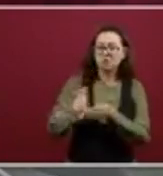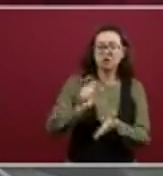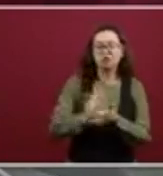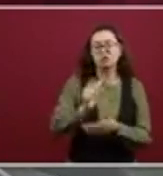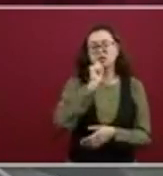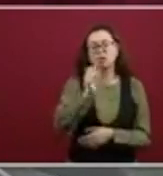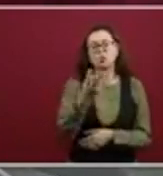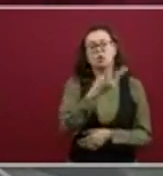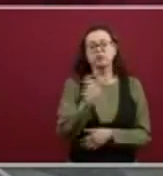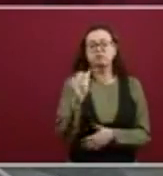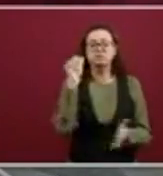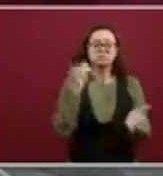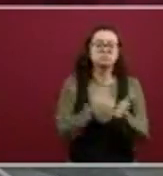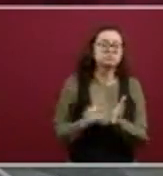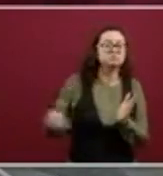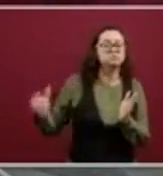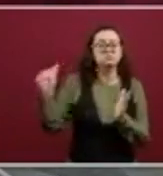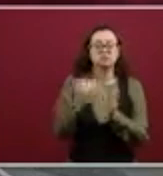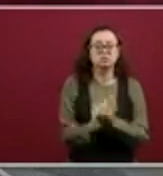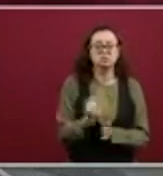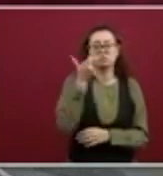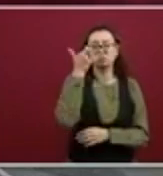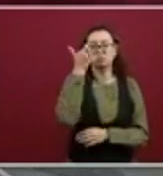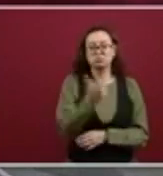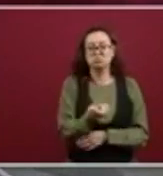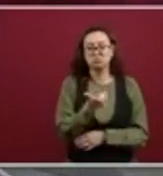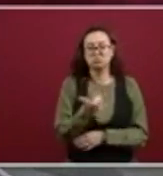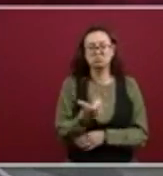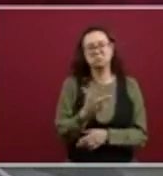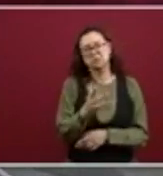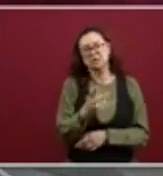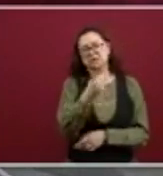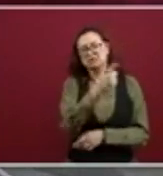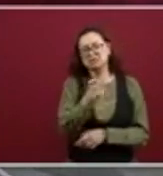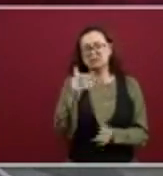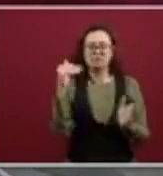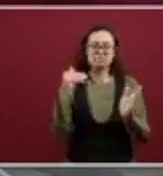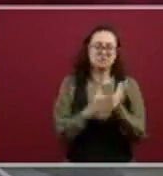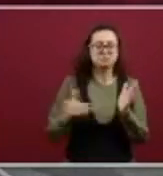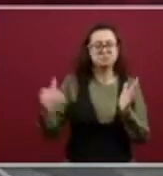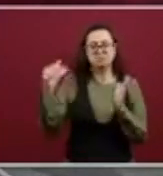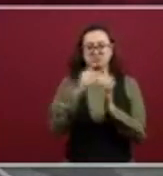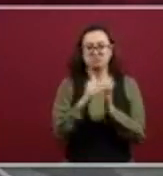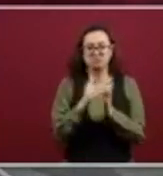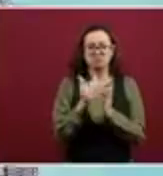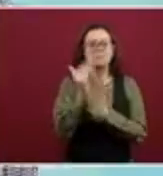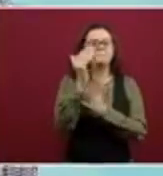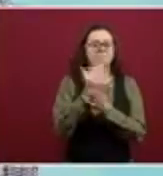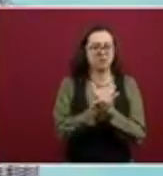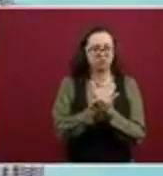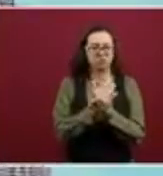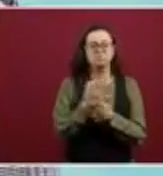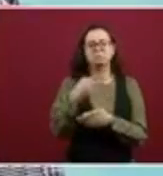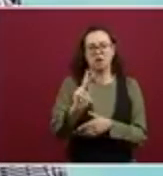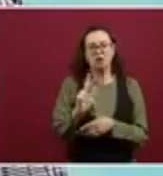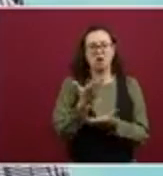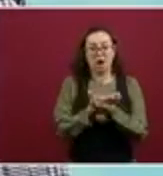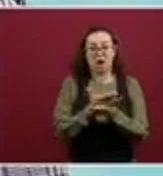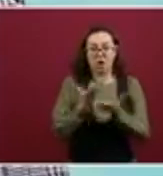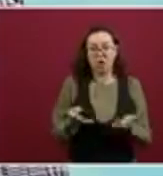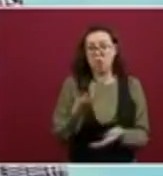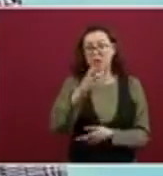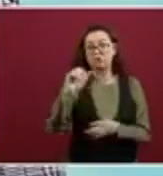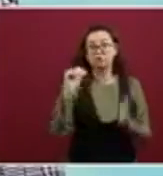400.000 millones de pesos. El valor histórico son como 100.000 millones menos, pero esto es el valor actual.